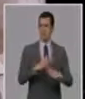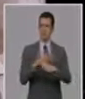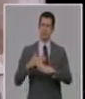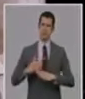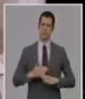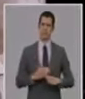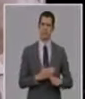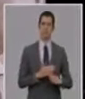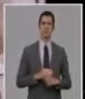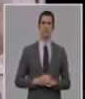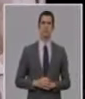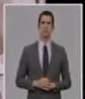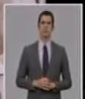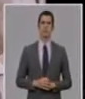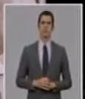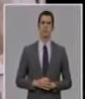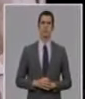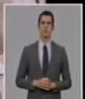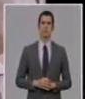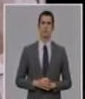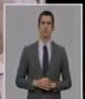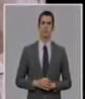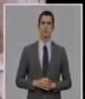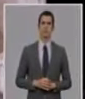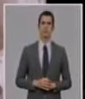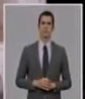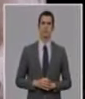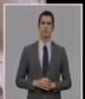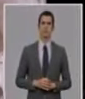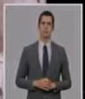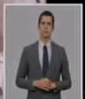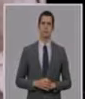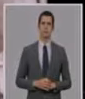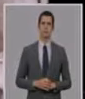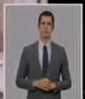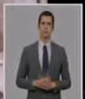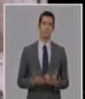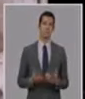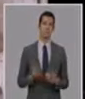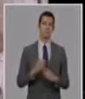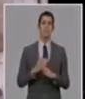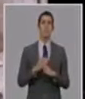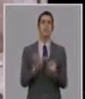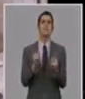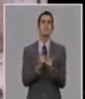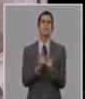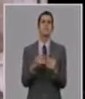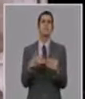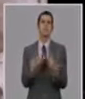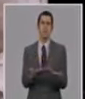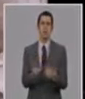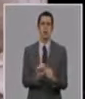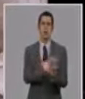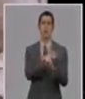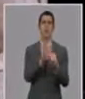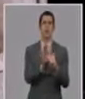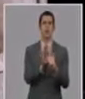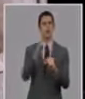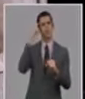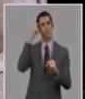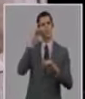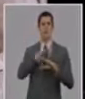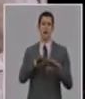con daño a otros órganos. En resumen, la COVID-19 no es un asunto de 1 o 2